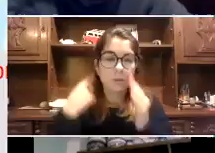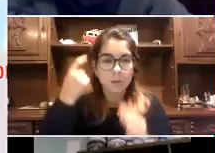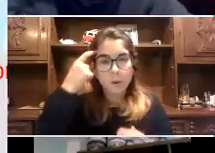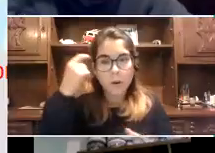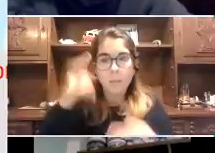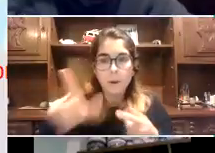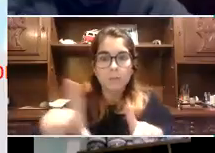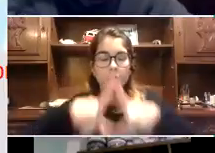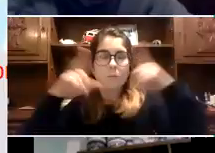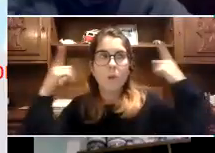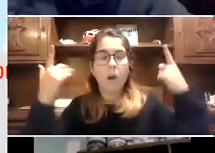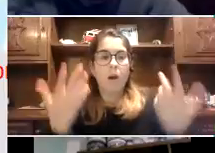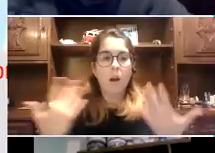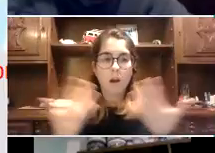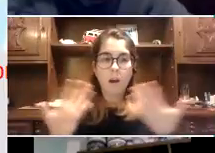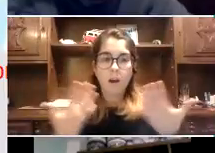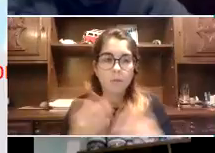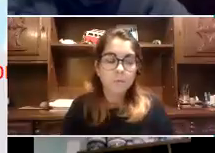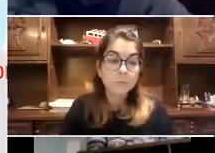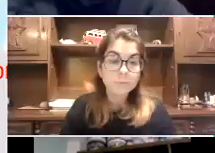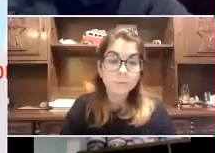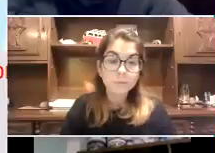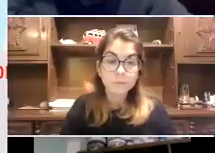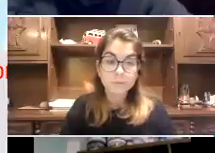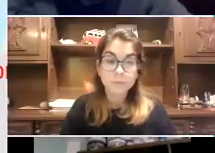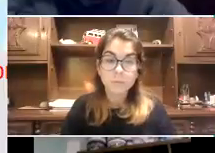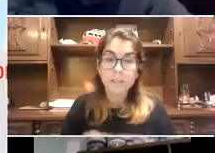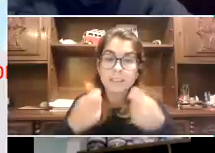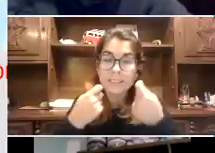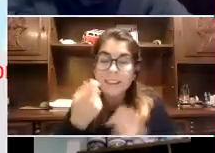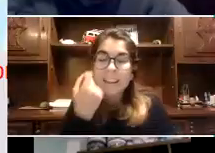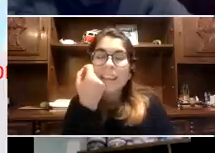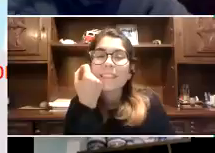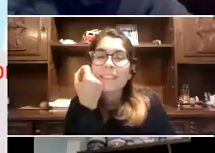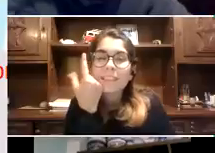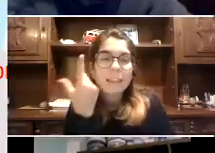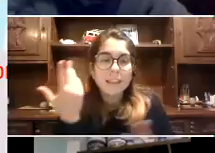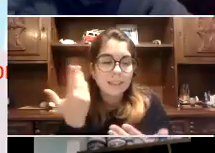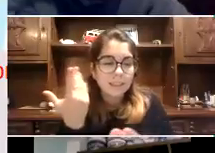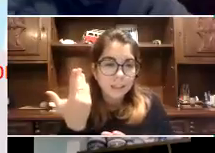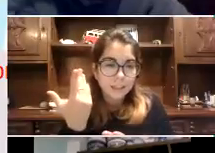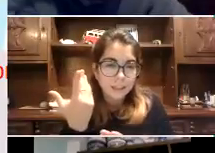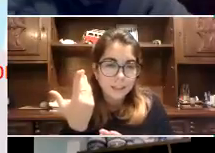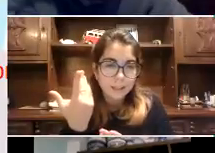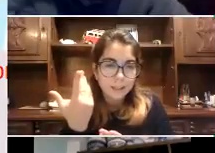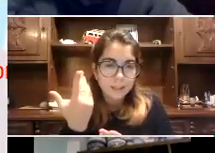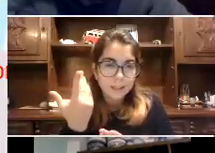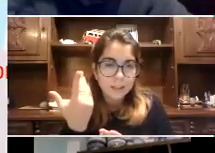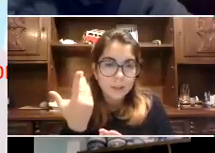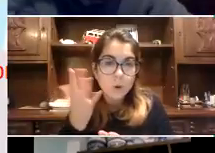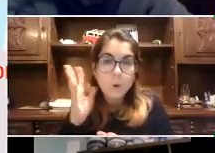todas. De nuevo, para tratar de comprender o de visualizar la magnitud de los átomos,